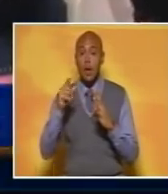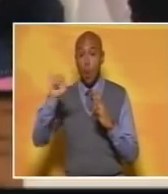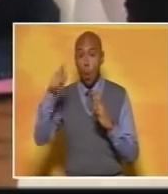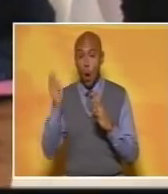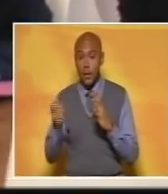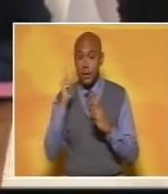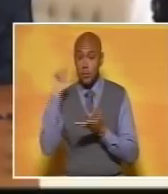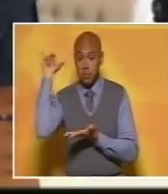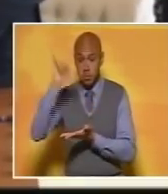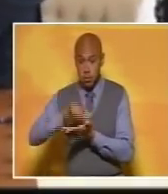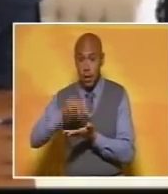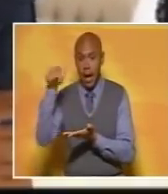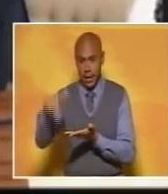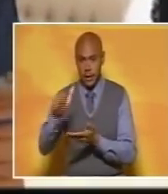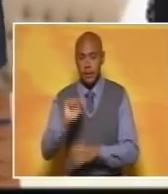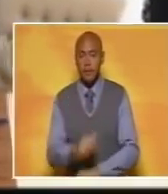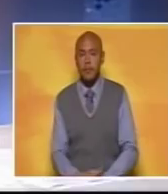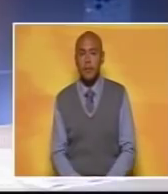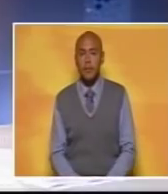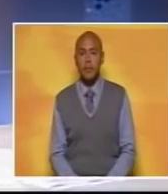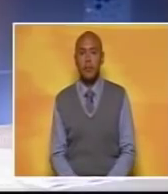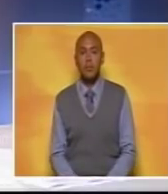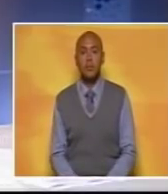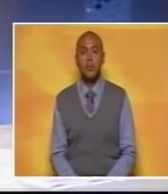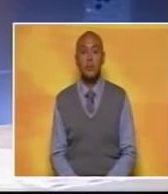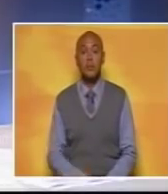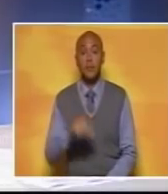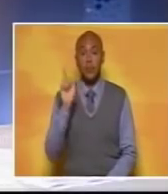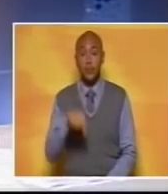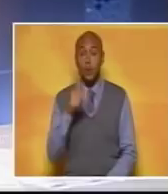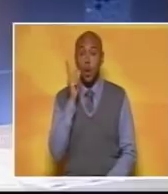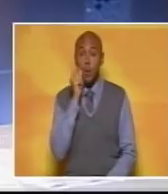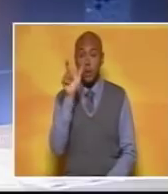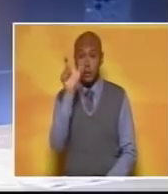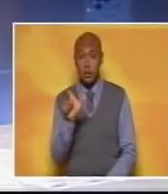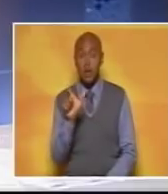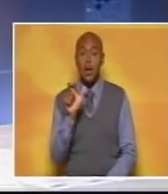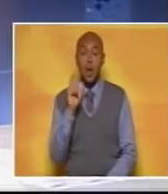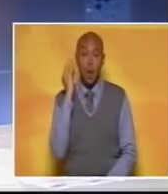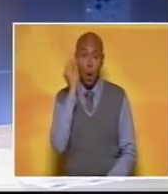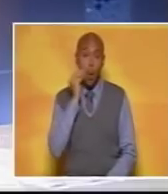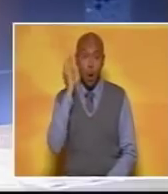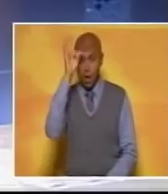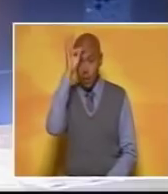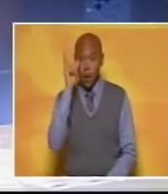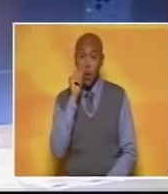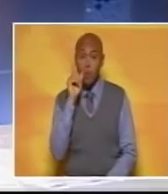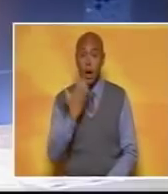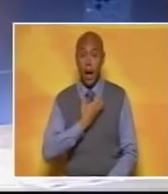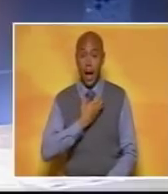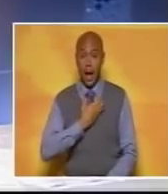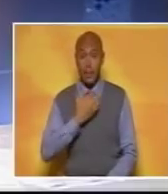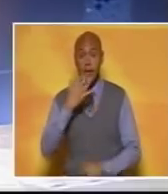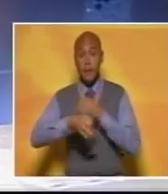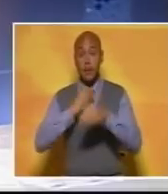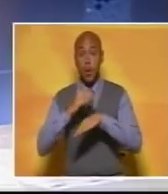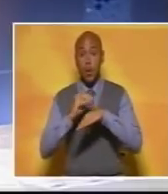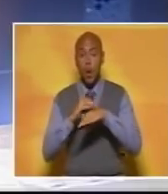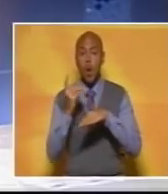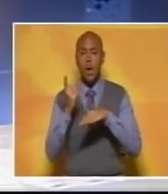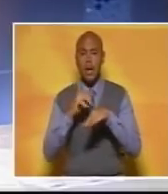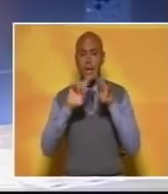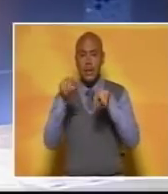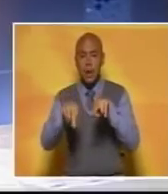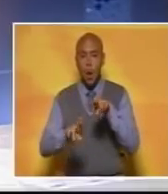y personal judicial. El protector de la colonia Tovar, Víctor Flores Urbina, informó que el desbordamiento del